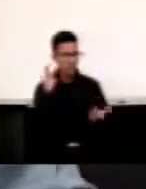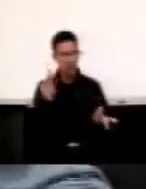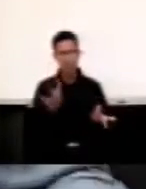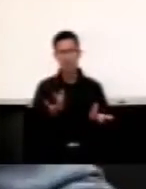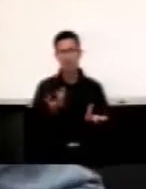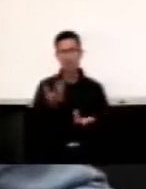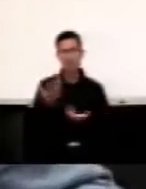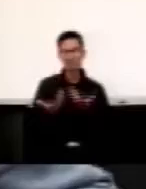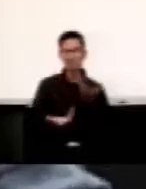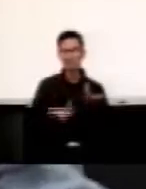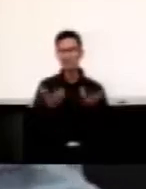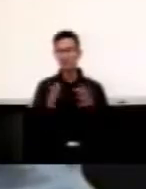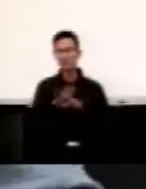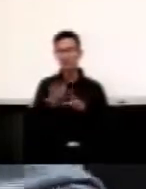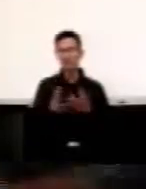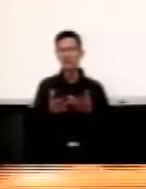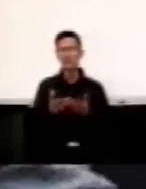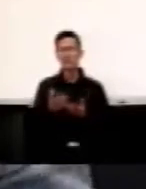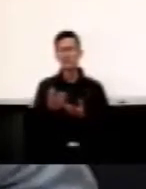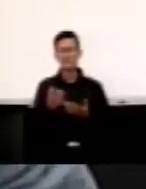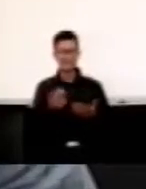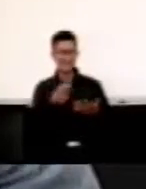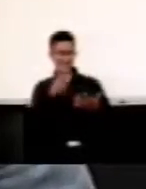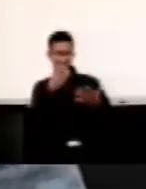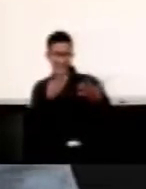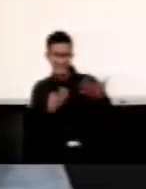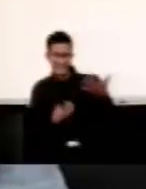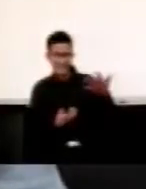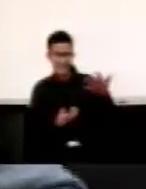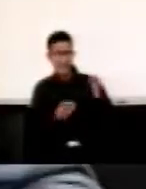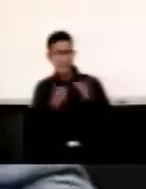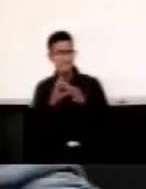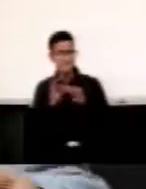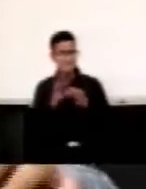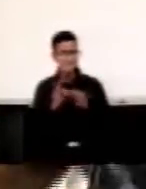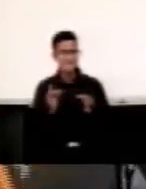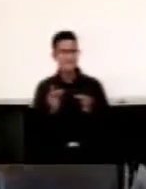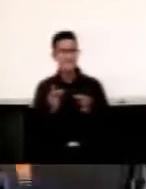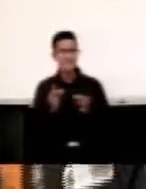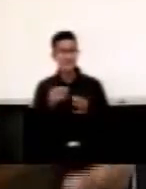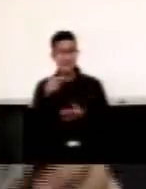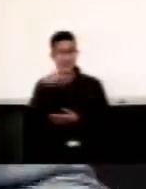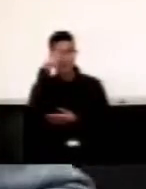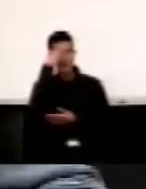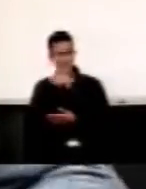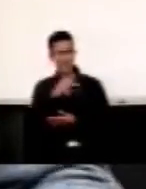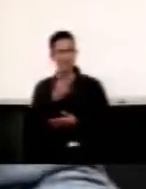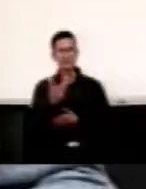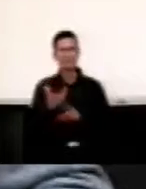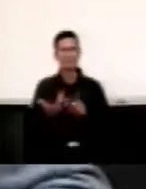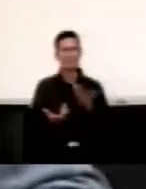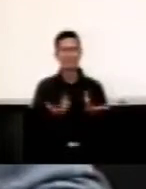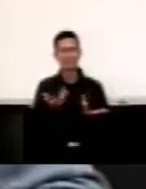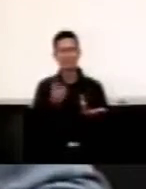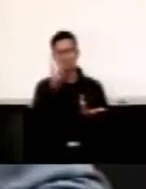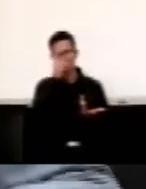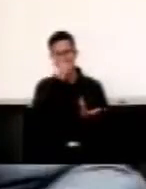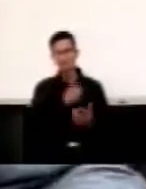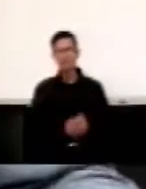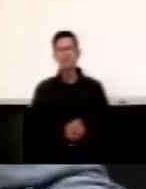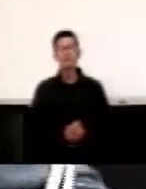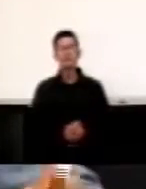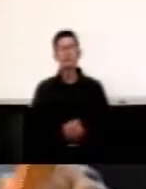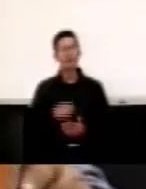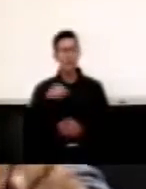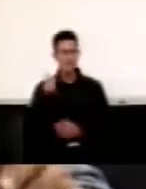volatilidad electoral, para explicar las transformaciones del sistema de partidos en México. La otra ventaja didáctica que tiene la obra